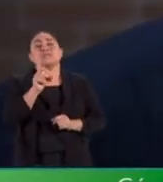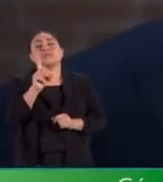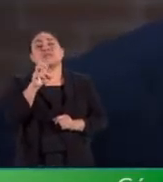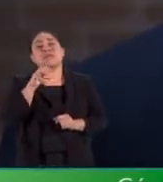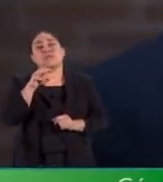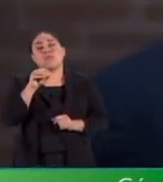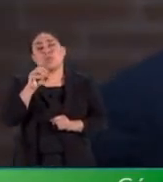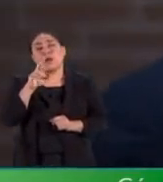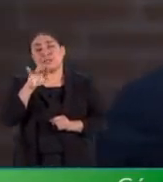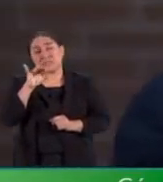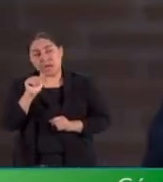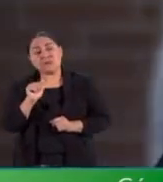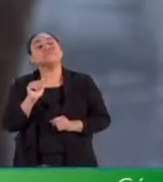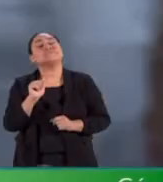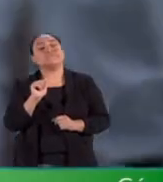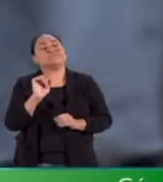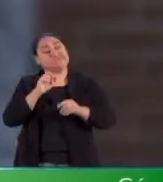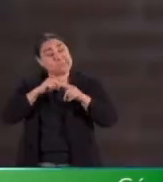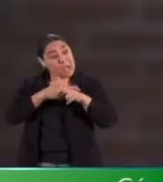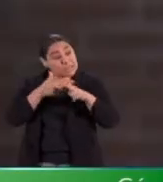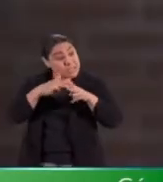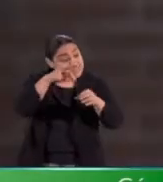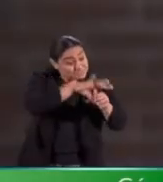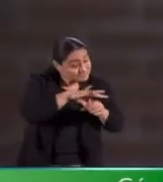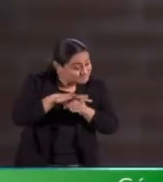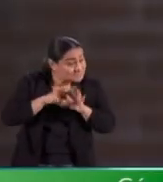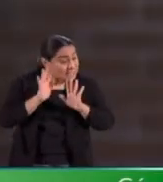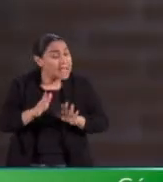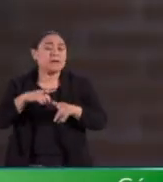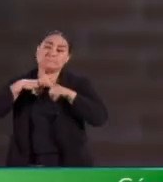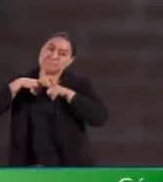democracia empieza el día de la elección.